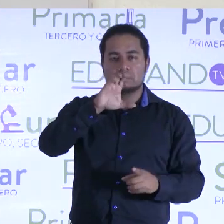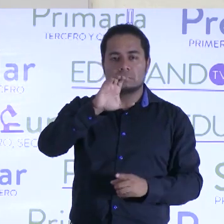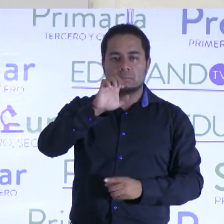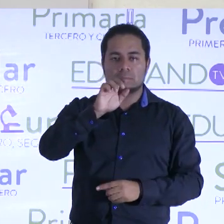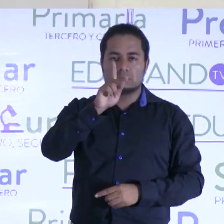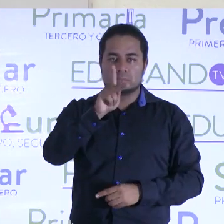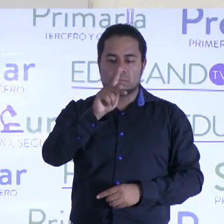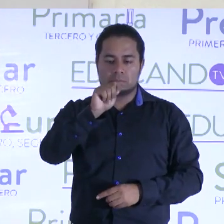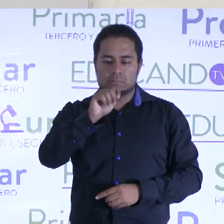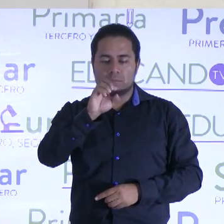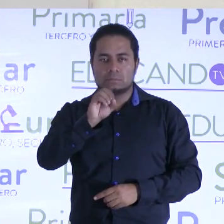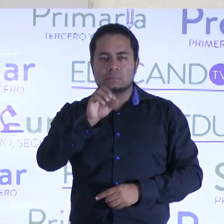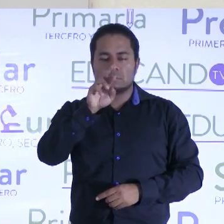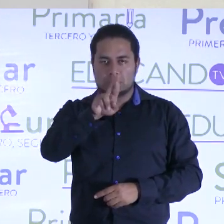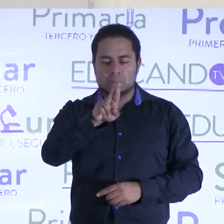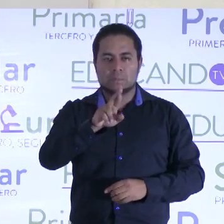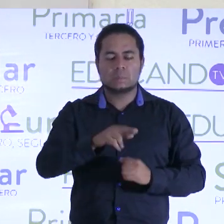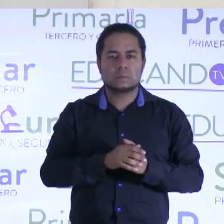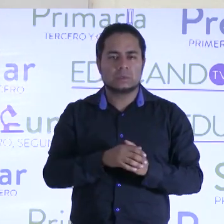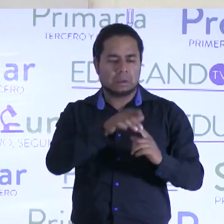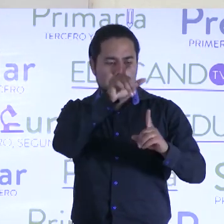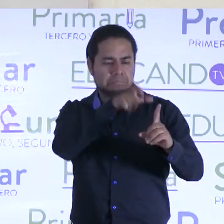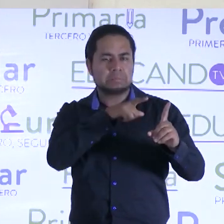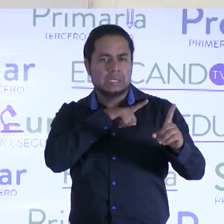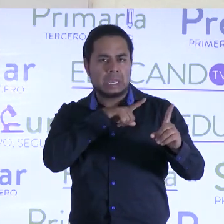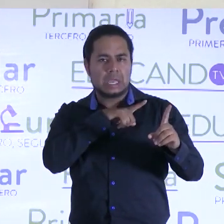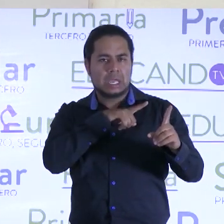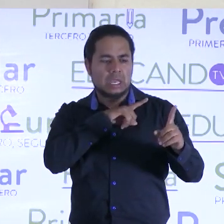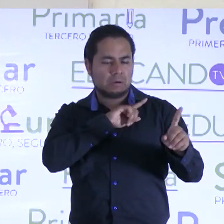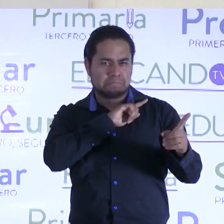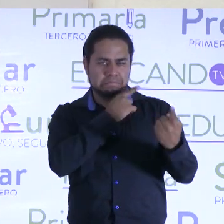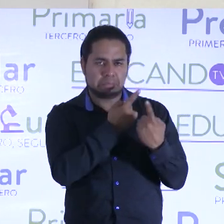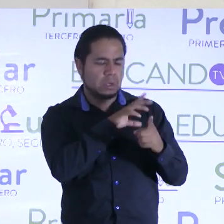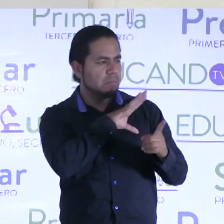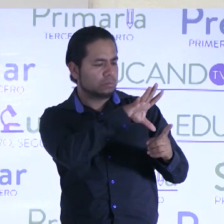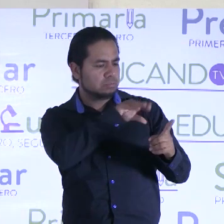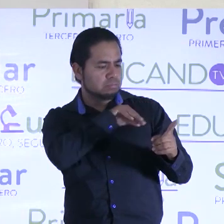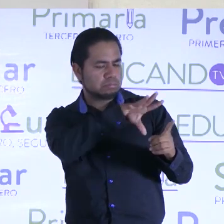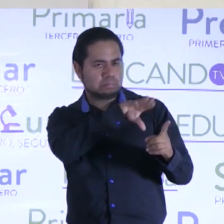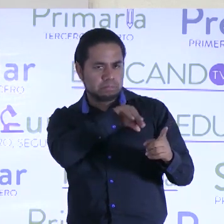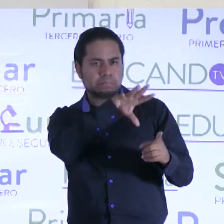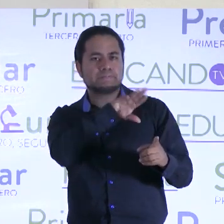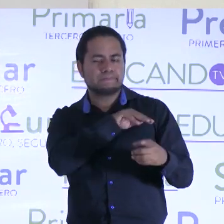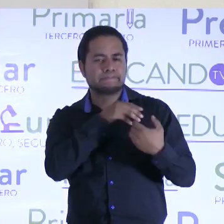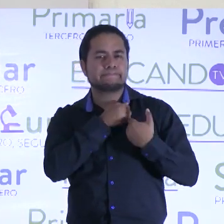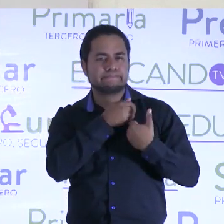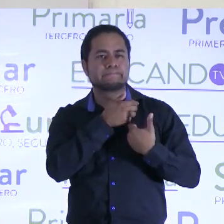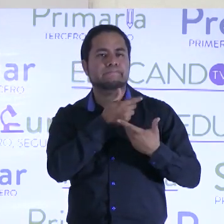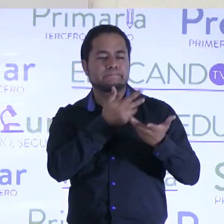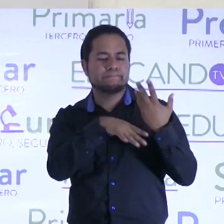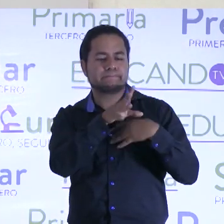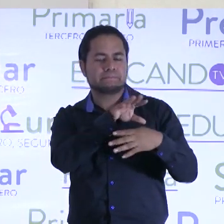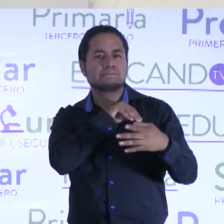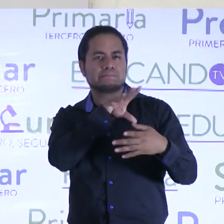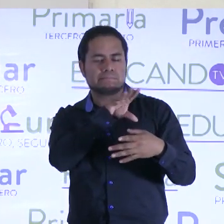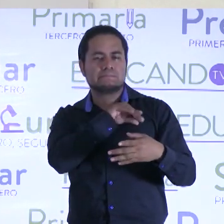receptor. El receptor es el que recibe el mensaje. Este